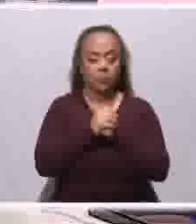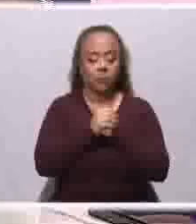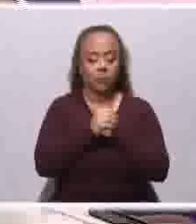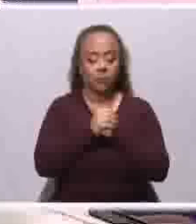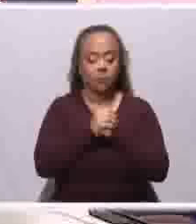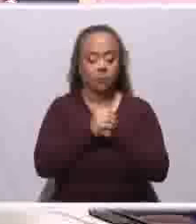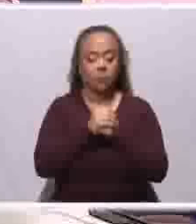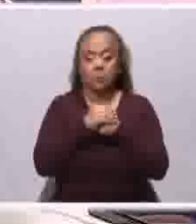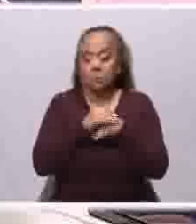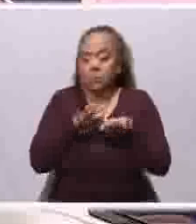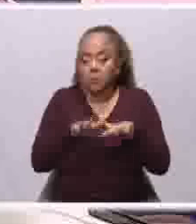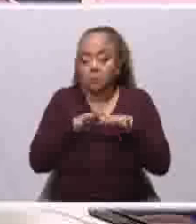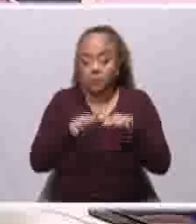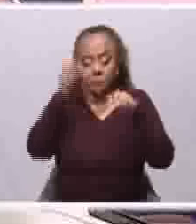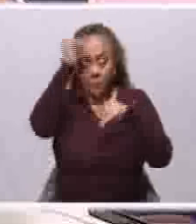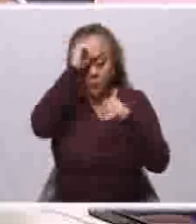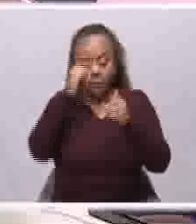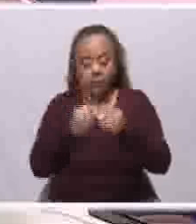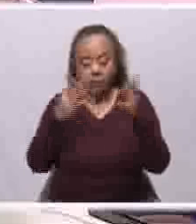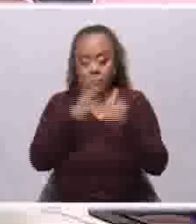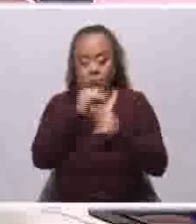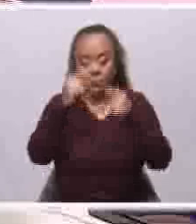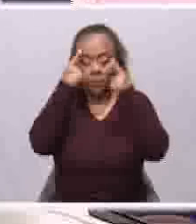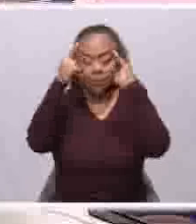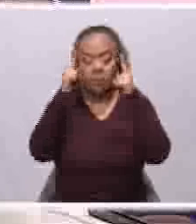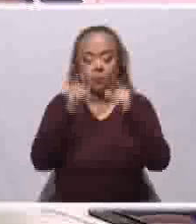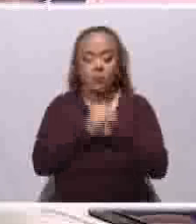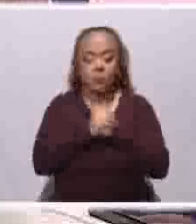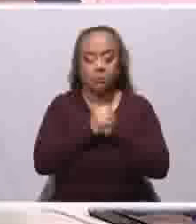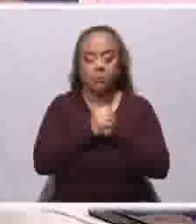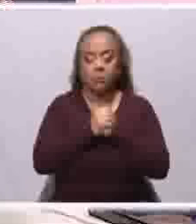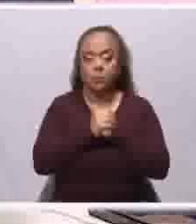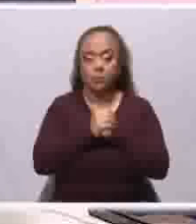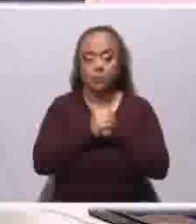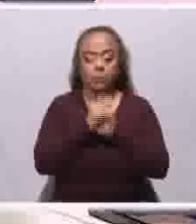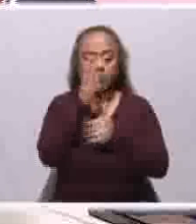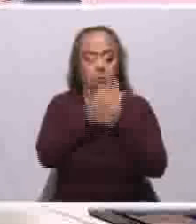ponerlo en la palestra de la opinión pública in mediática al flujo de las interpretaciones y gener